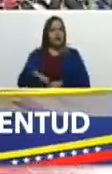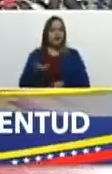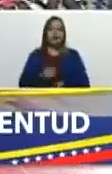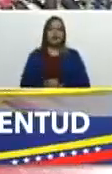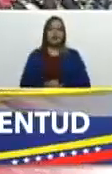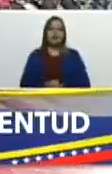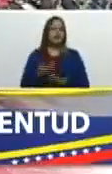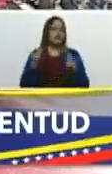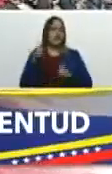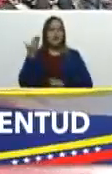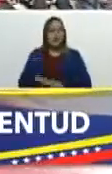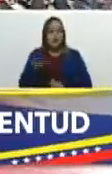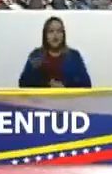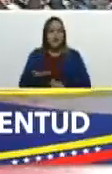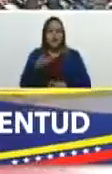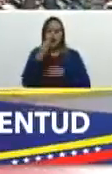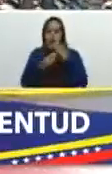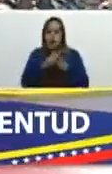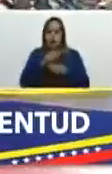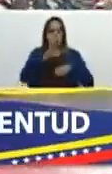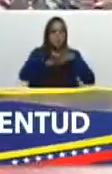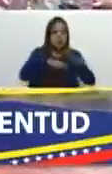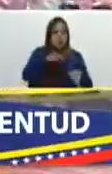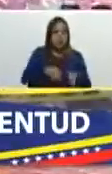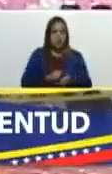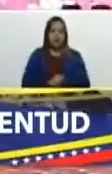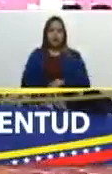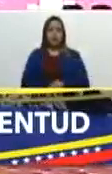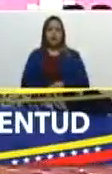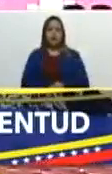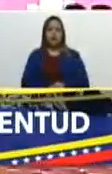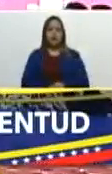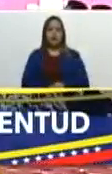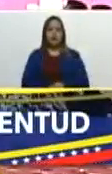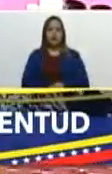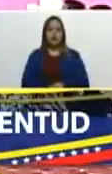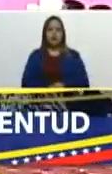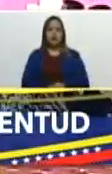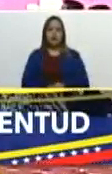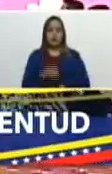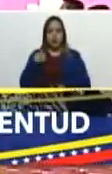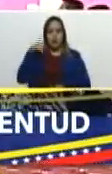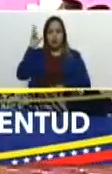Es muy importante dar todos estos pasos. Escuchamos a María Betania.